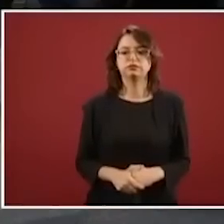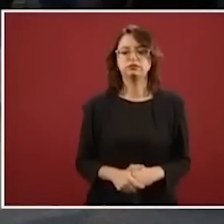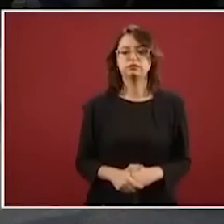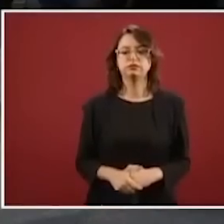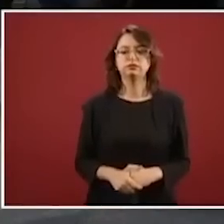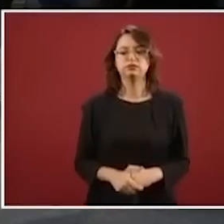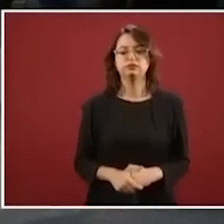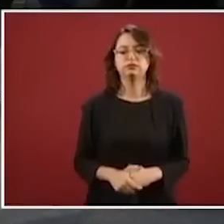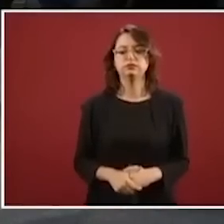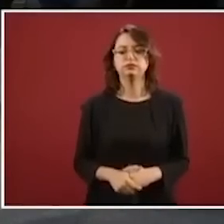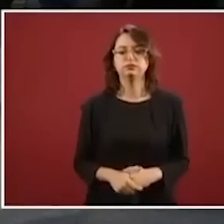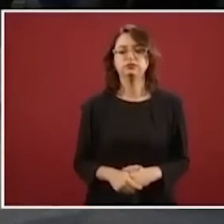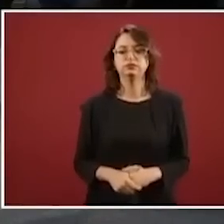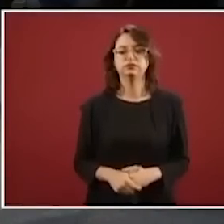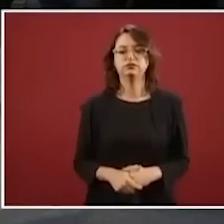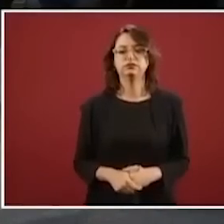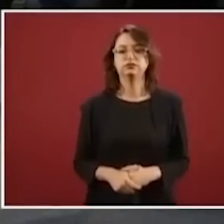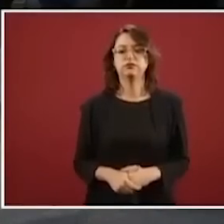Bueno,